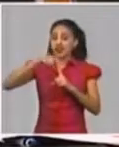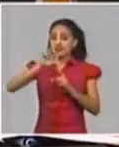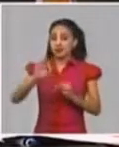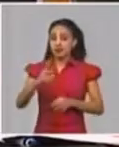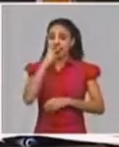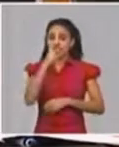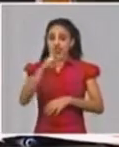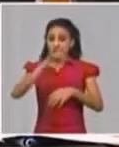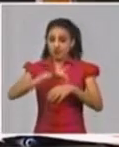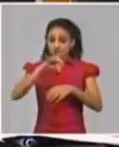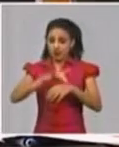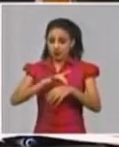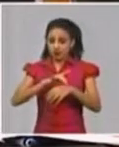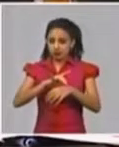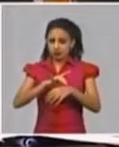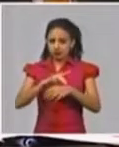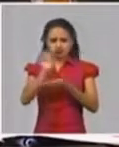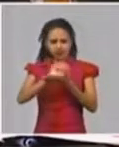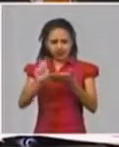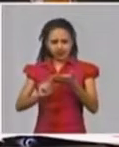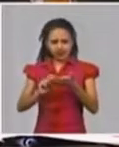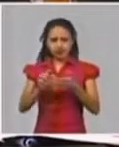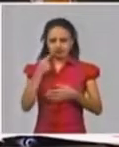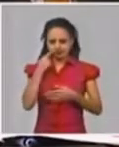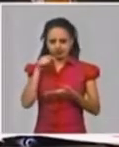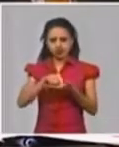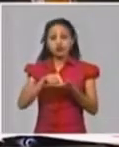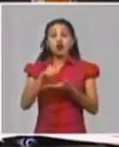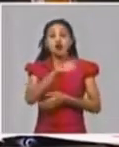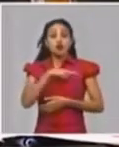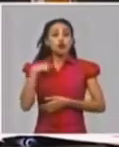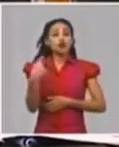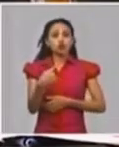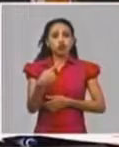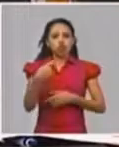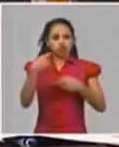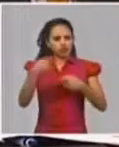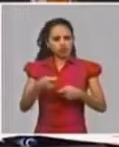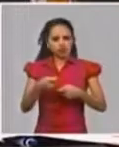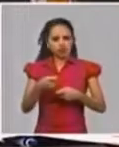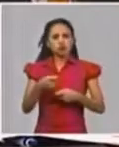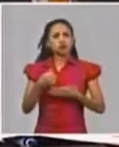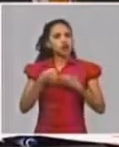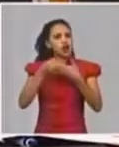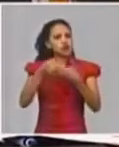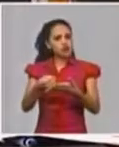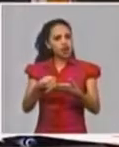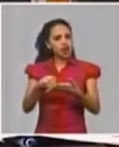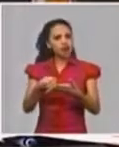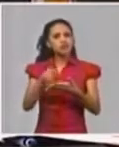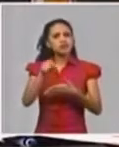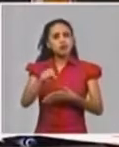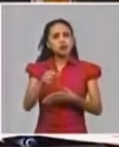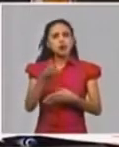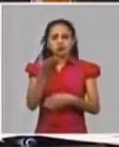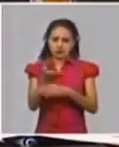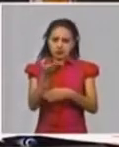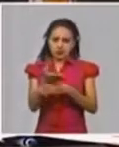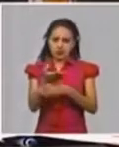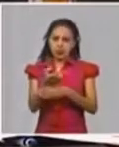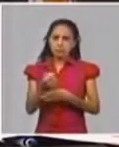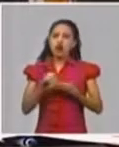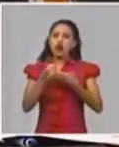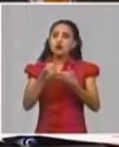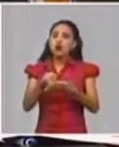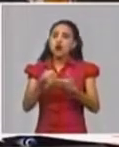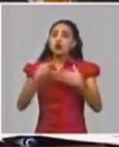encomendado, señalan en una carta. Para nosotros era un deber moral acudir de inmediato a la solicitud de asistencia que se nos hiciera para enfrentar de